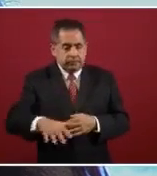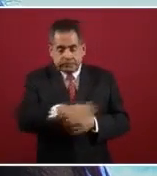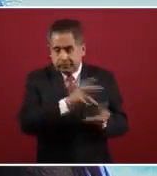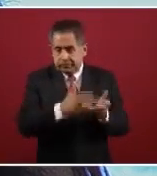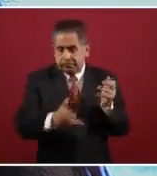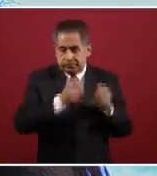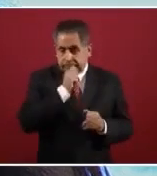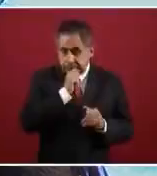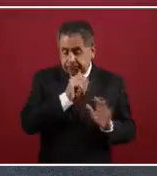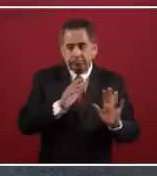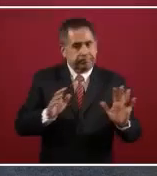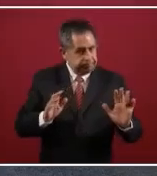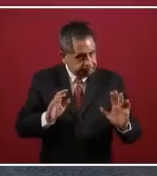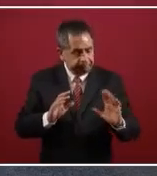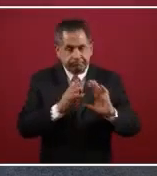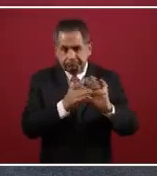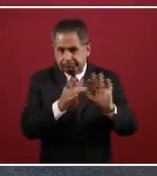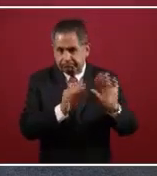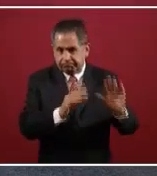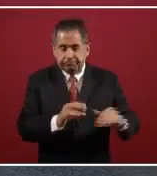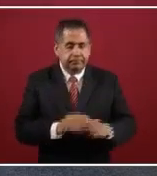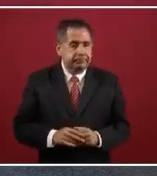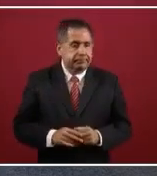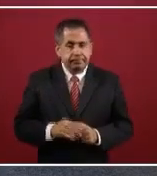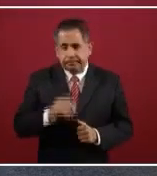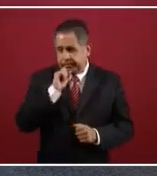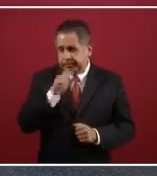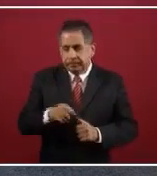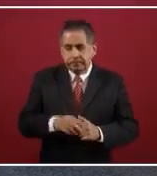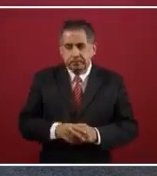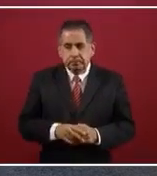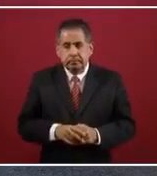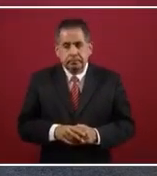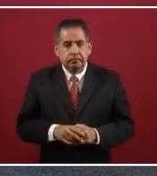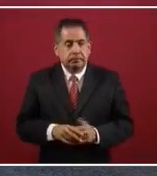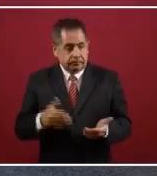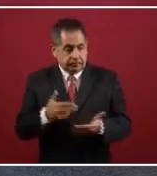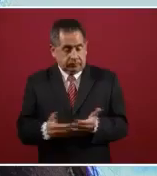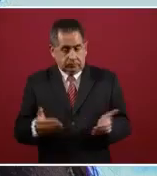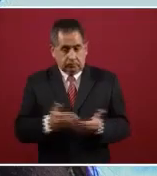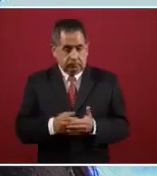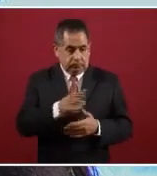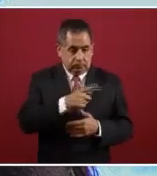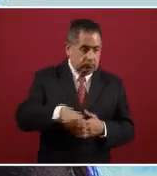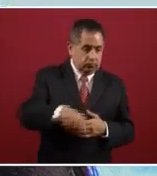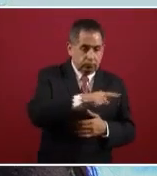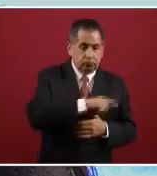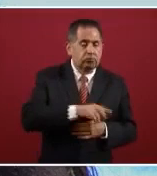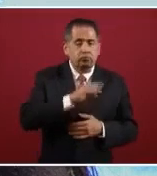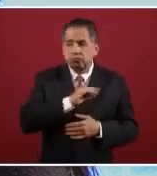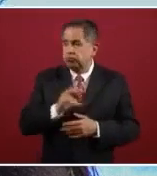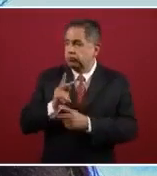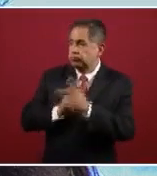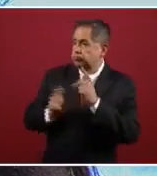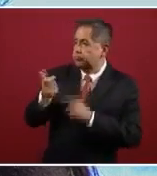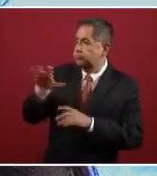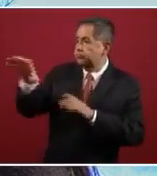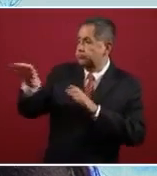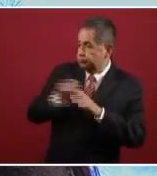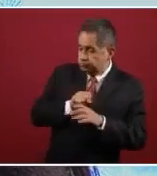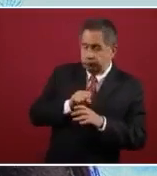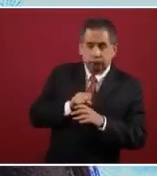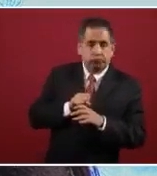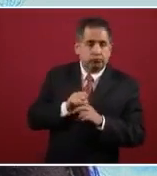ambiental. Y también pueden acceder a capital financiero, si es que llegan a